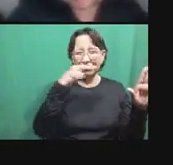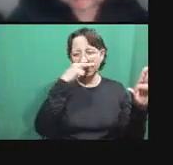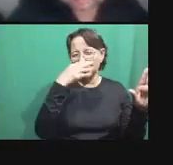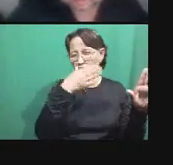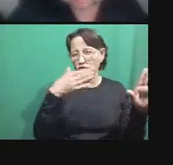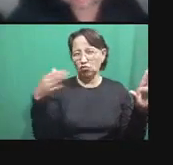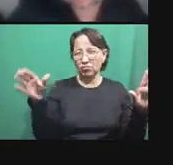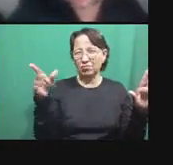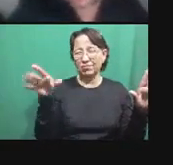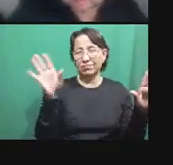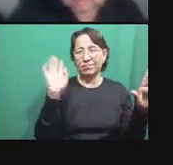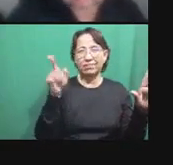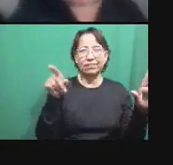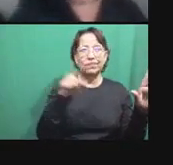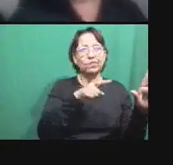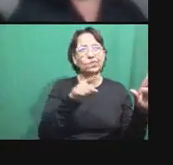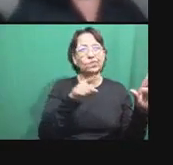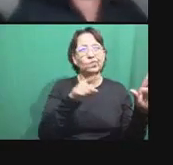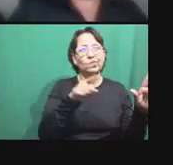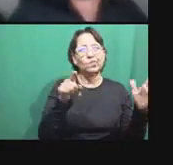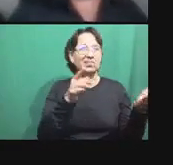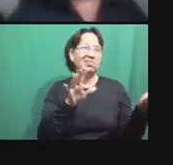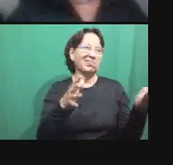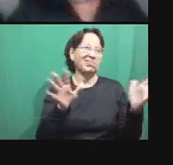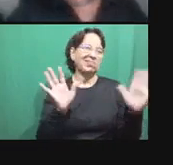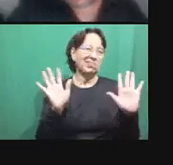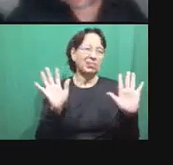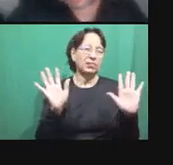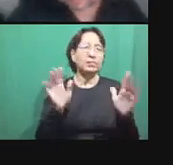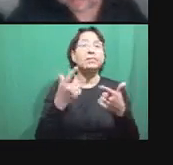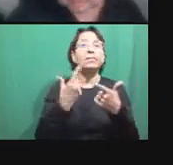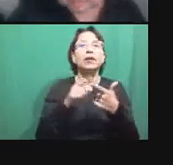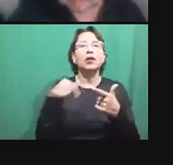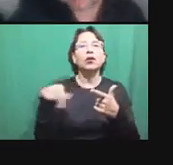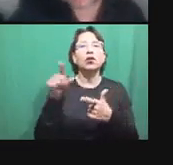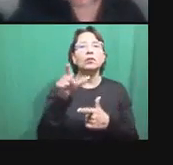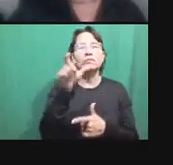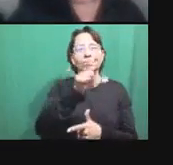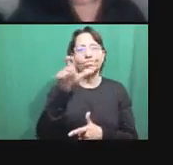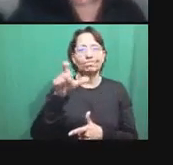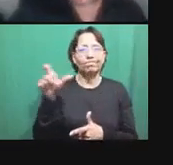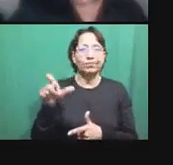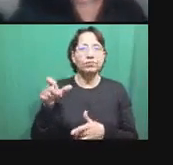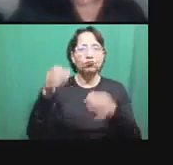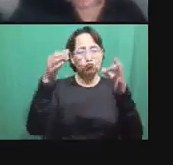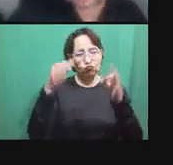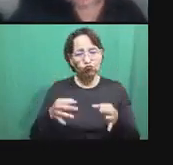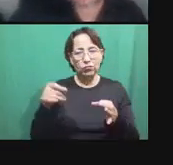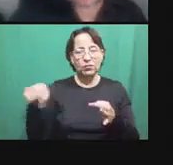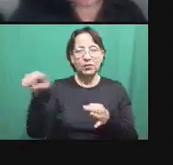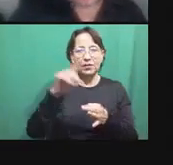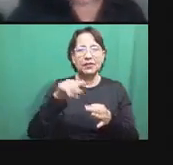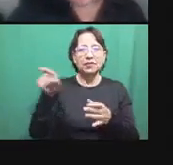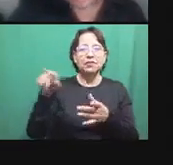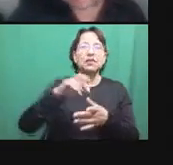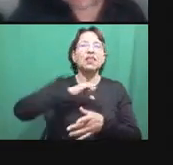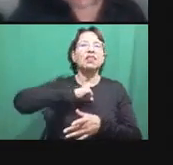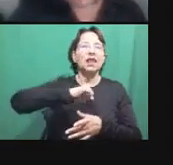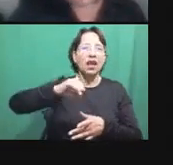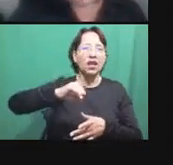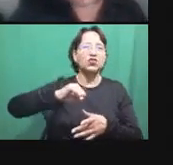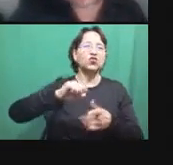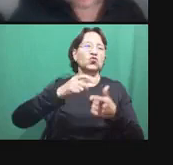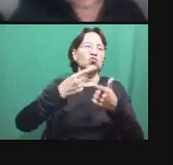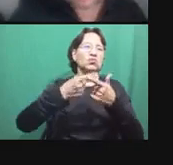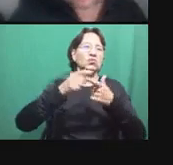parecer demasiado gringos y los chicos de la oficialidad que son amparados, que sí tienen el derecho y digamos que el aval